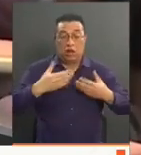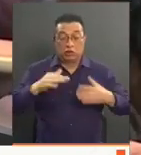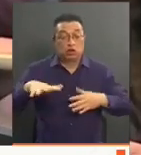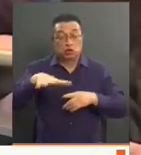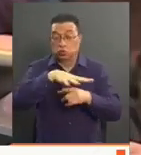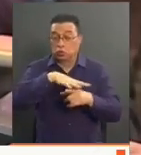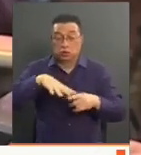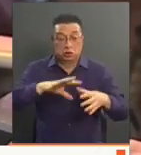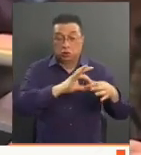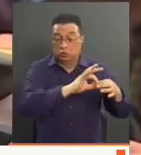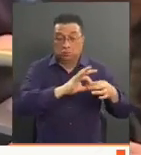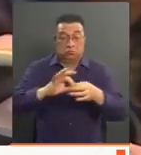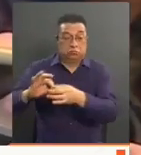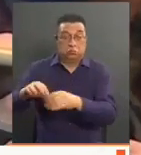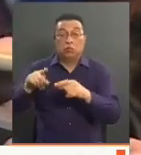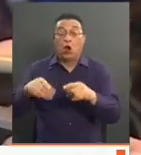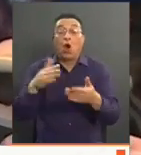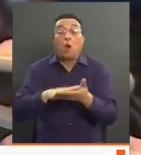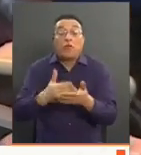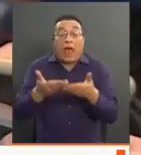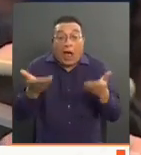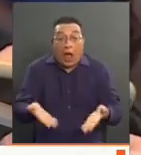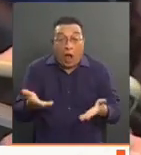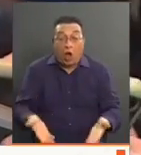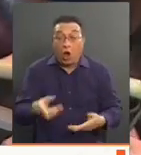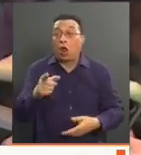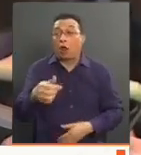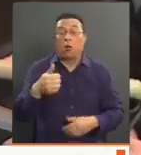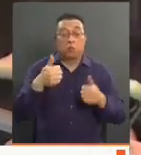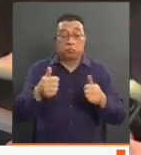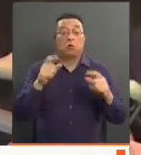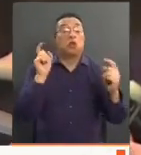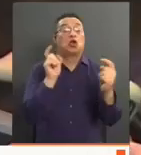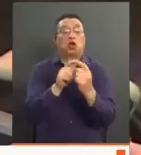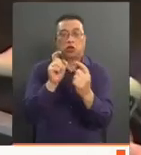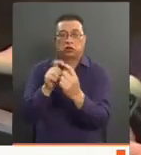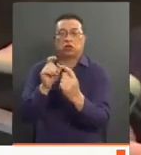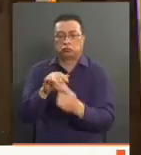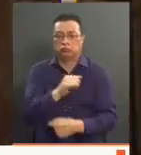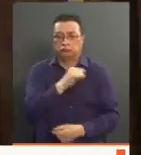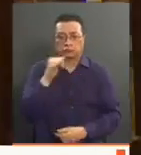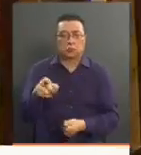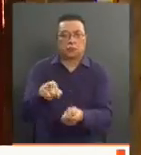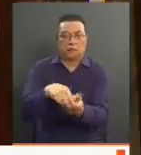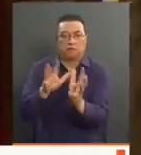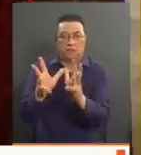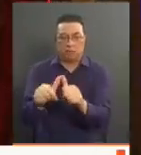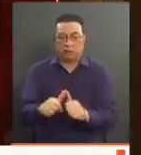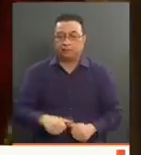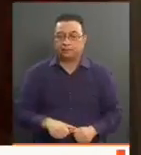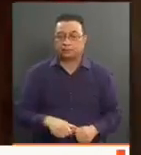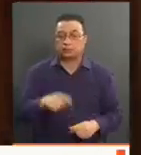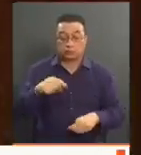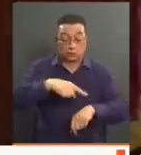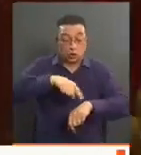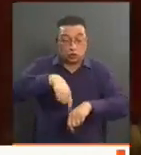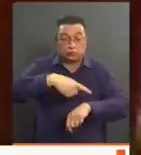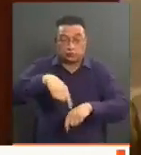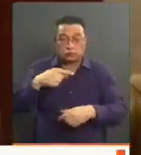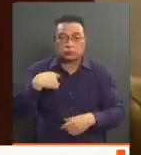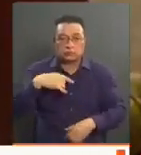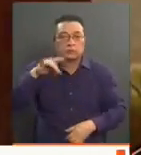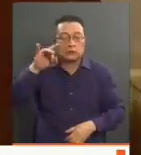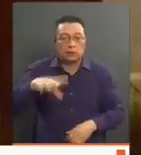condiciones en las cuales se encuentra y en contacto permanente también con sus familiares. Con el paso de las horas se pudo conocer mejor